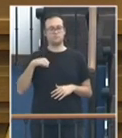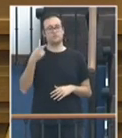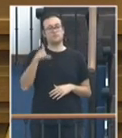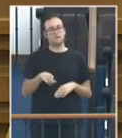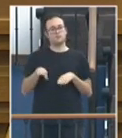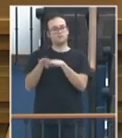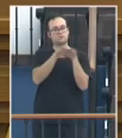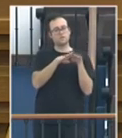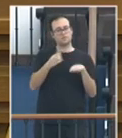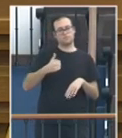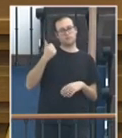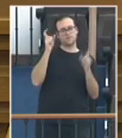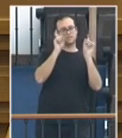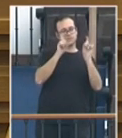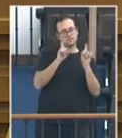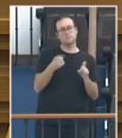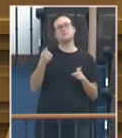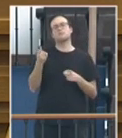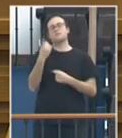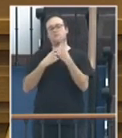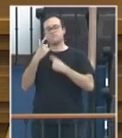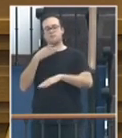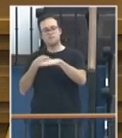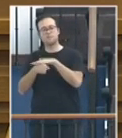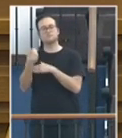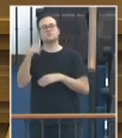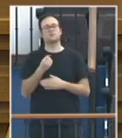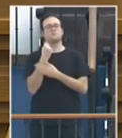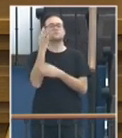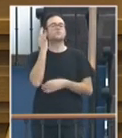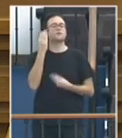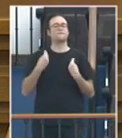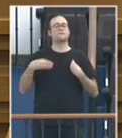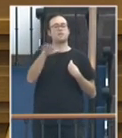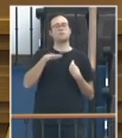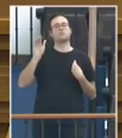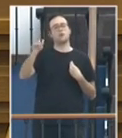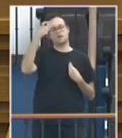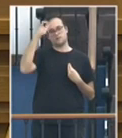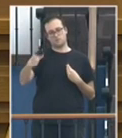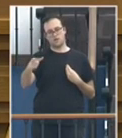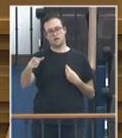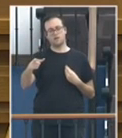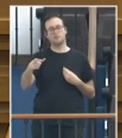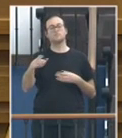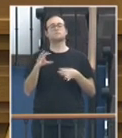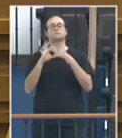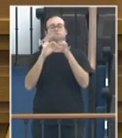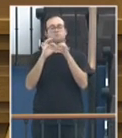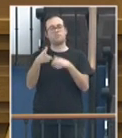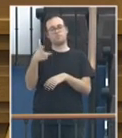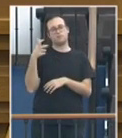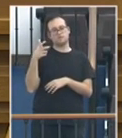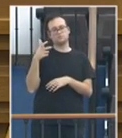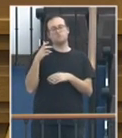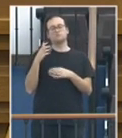la incorporación de las mujeres a la sociedad de la información y el apoyo a las mujeres que viven en el ámbito rural, consolidando los derechos y libertades conseguidos